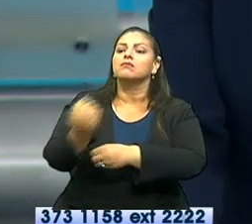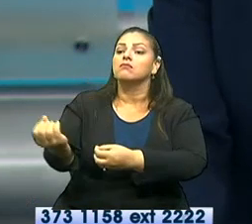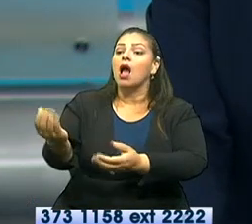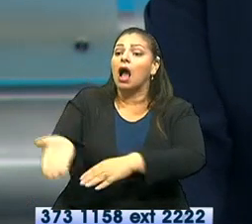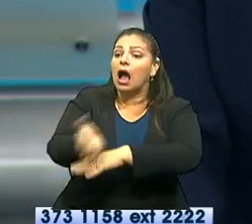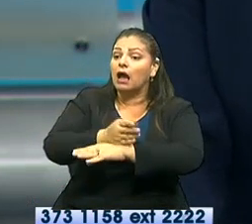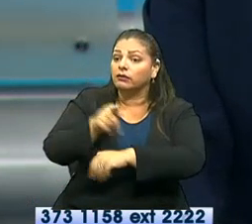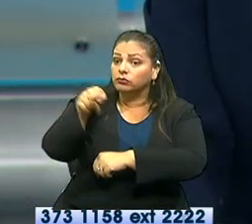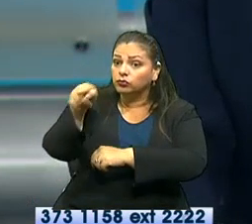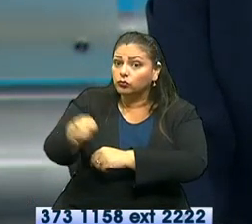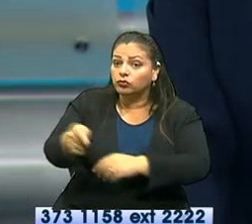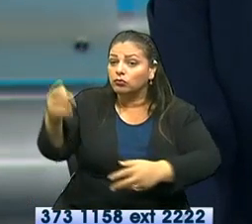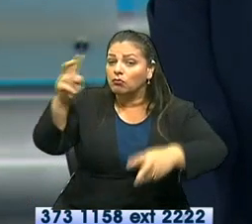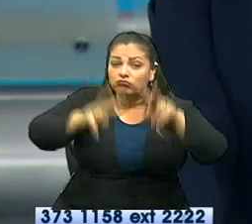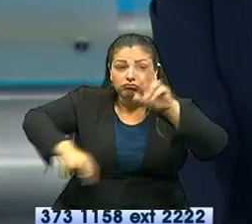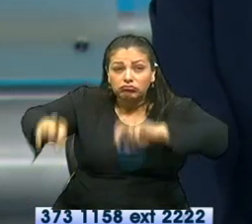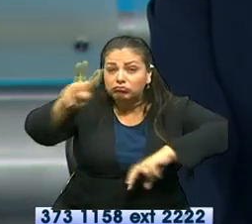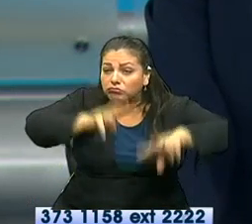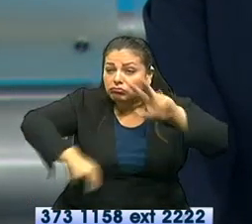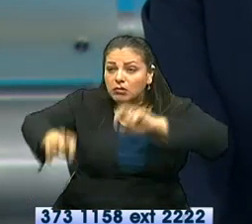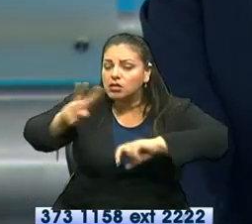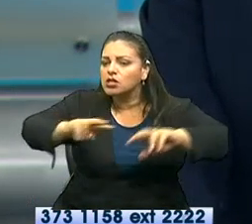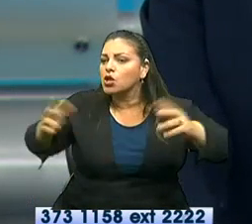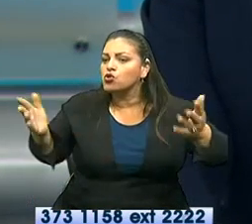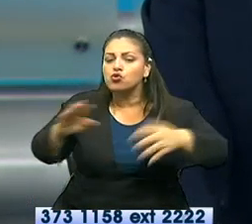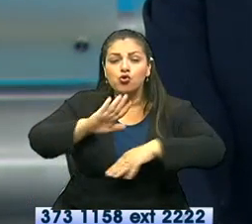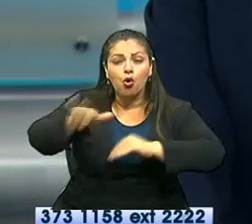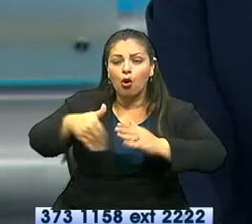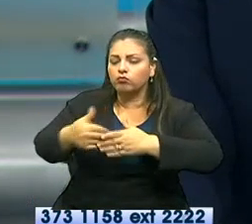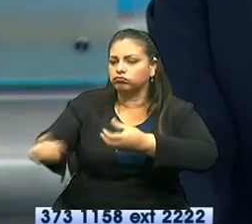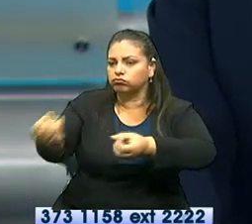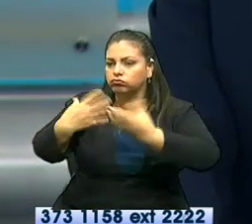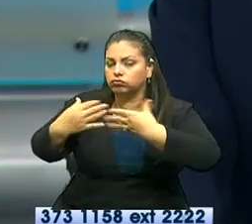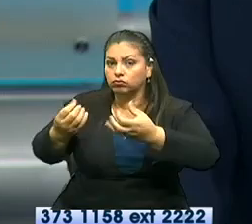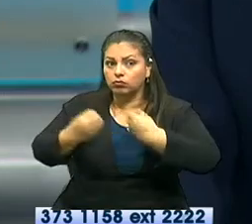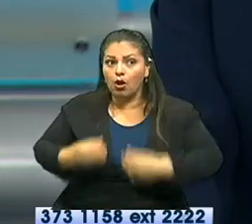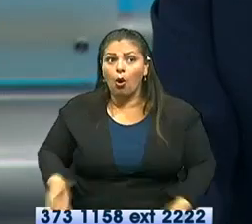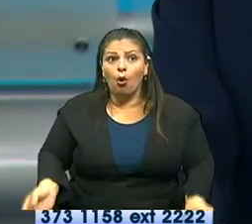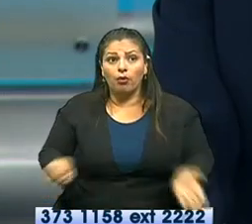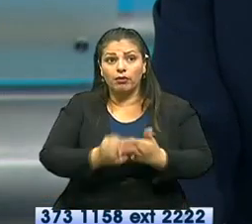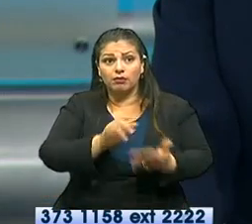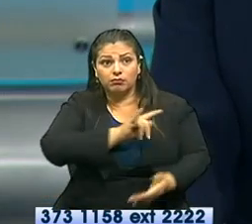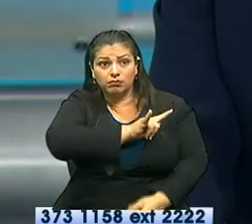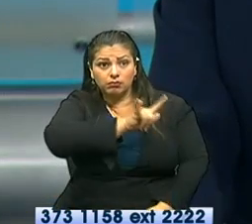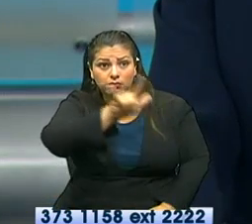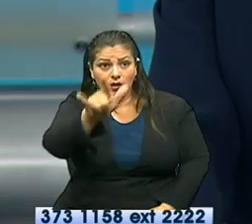anunció que por el momento no será necesario viajar a Estados Unidos o Brasil.